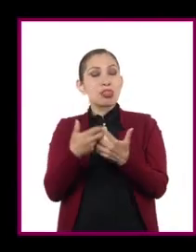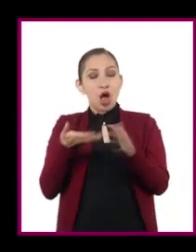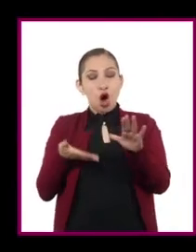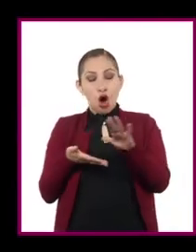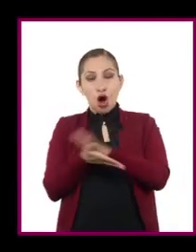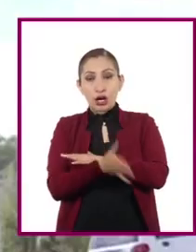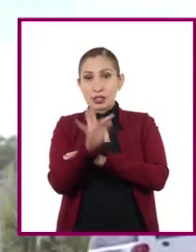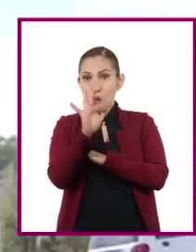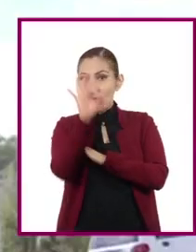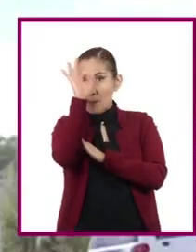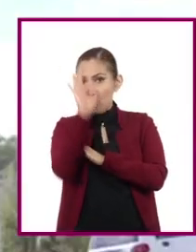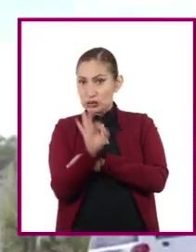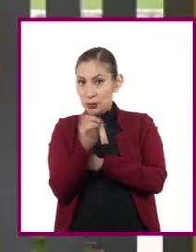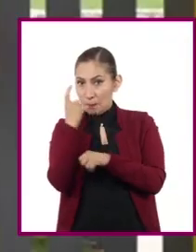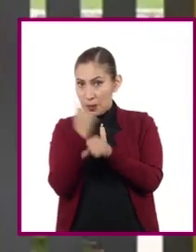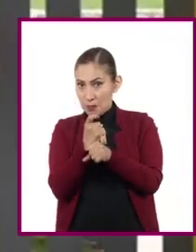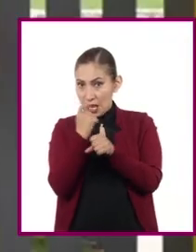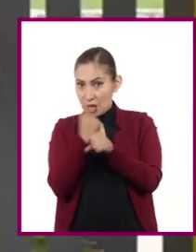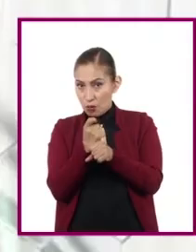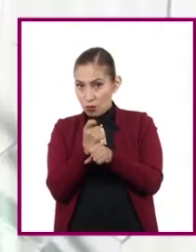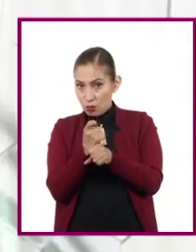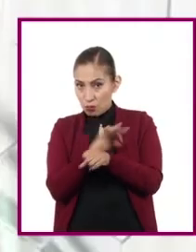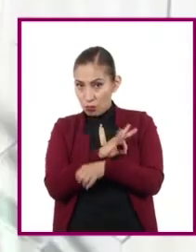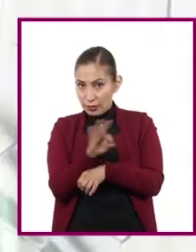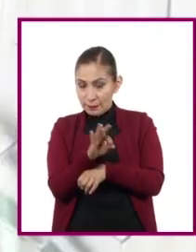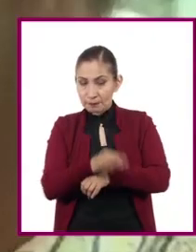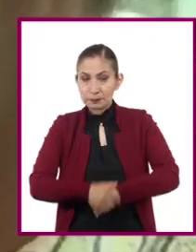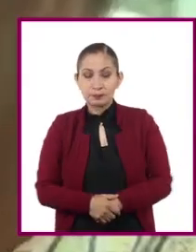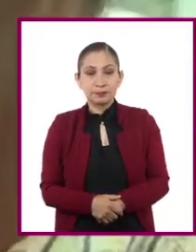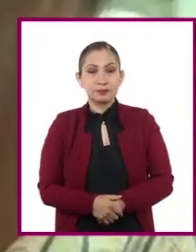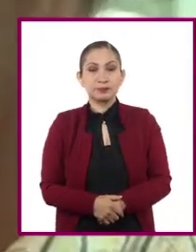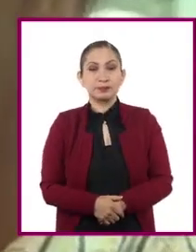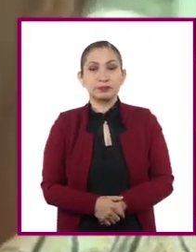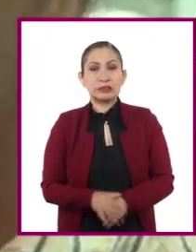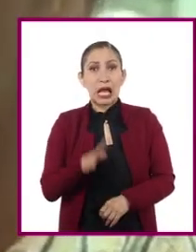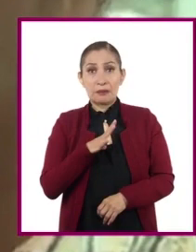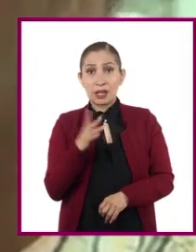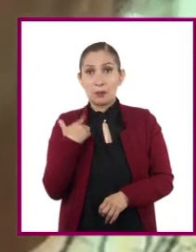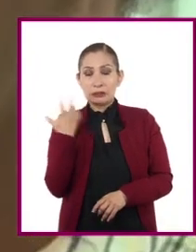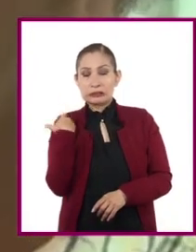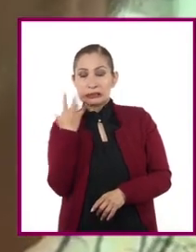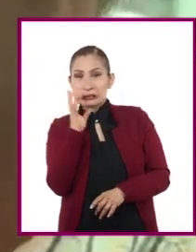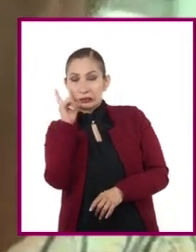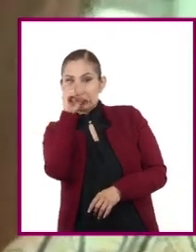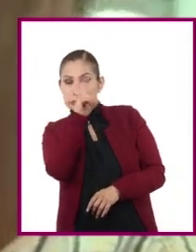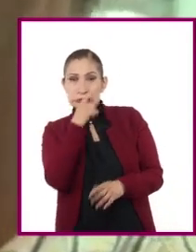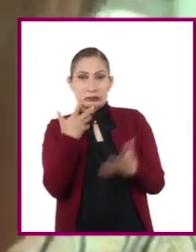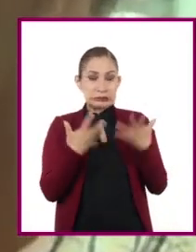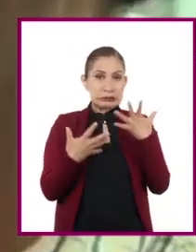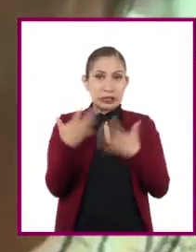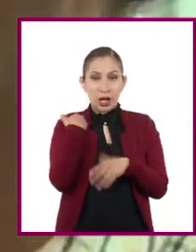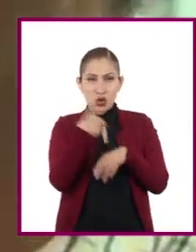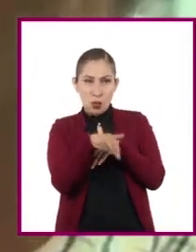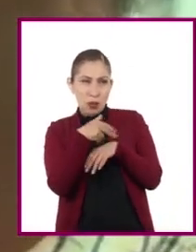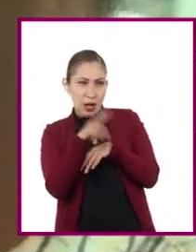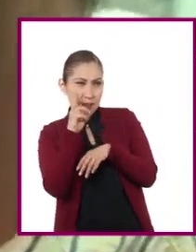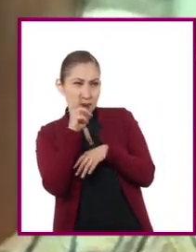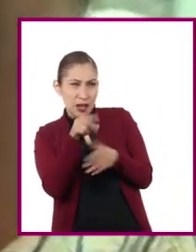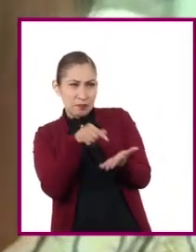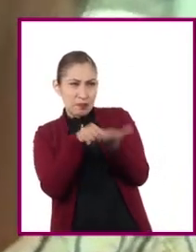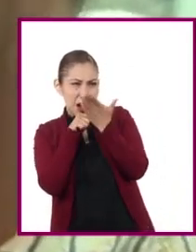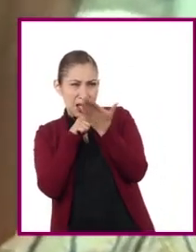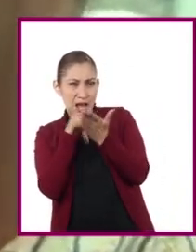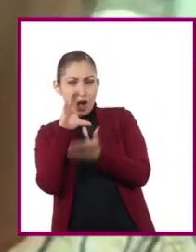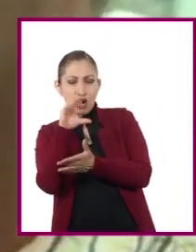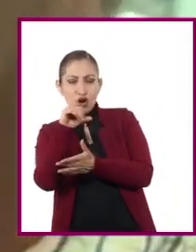el horno al 50% de su capacidad planeada. Sí había un poco de vértigo al respecto de los números que estaba obteniendo para